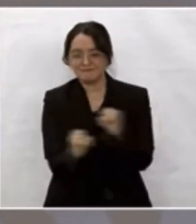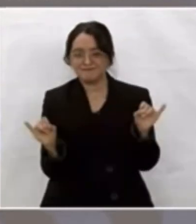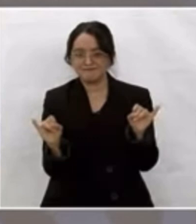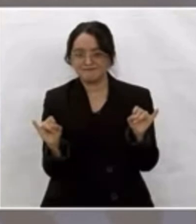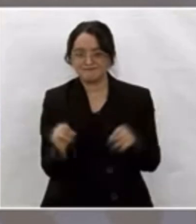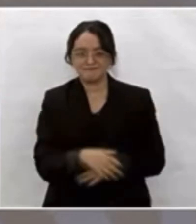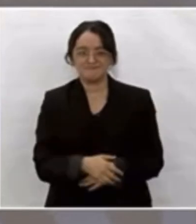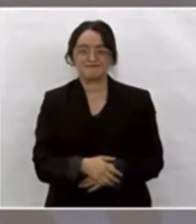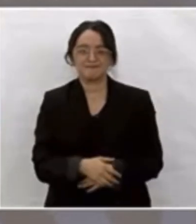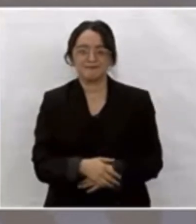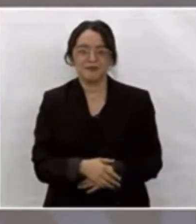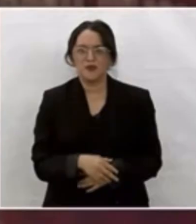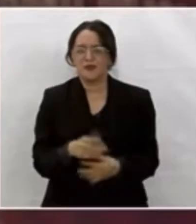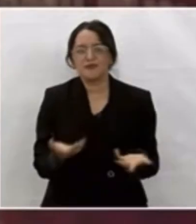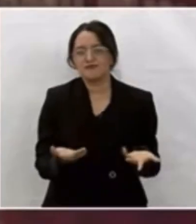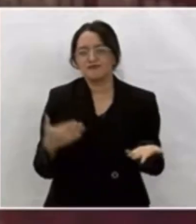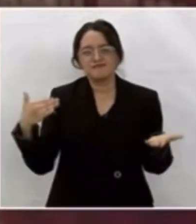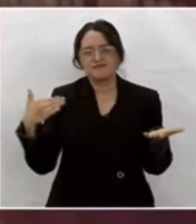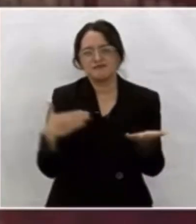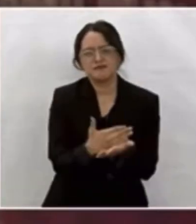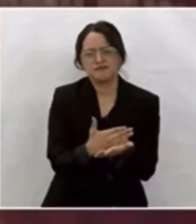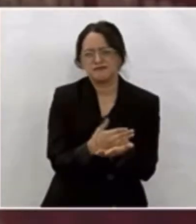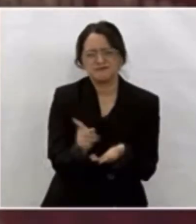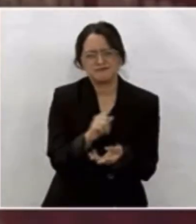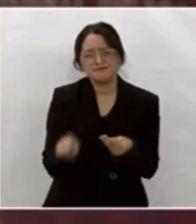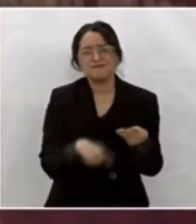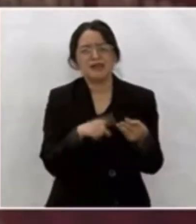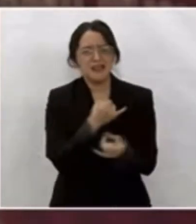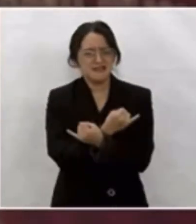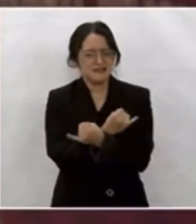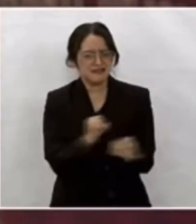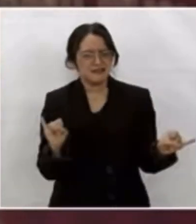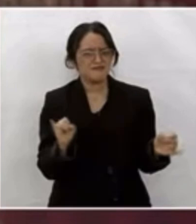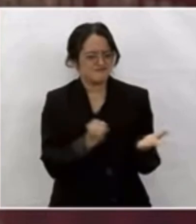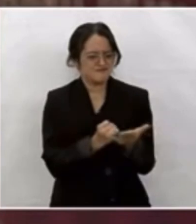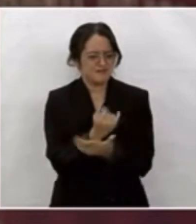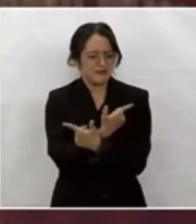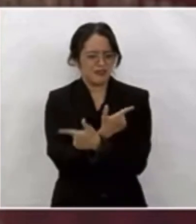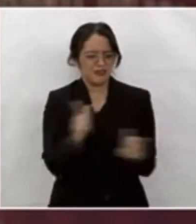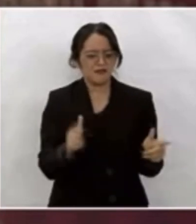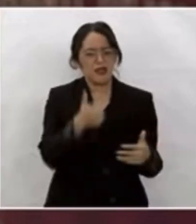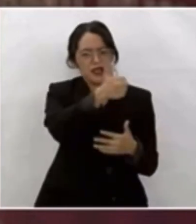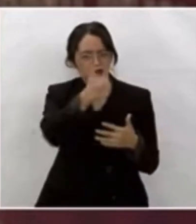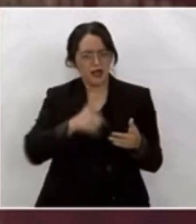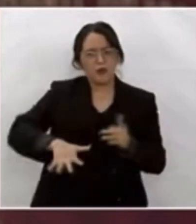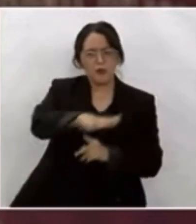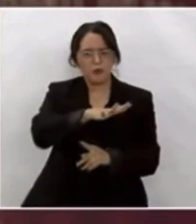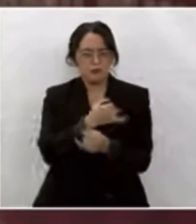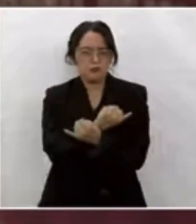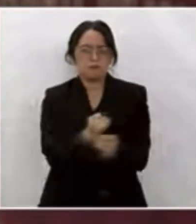soberanía, la no intervención y la autodeterminación de los